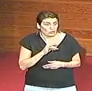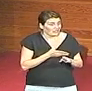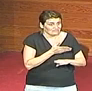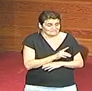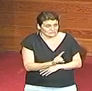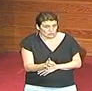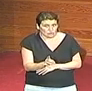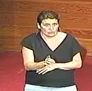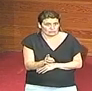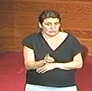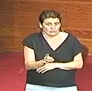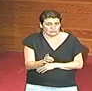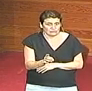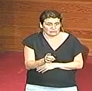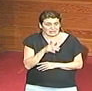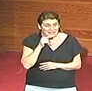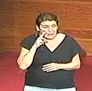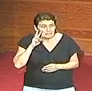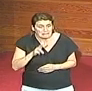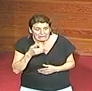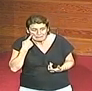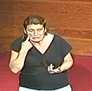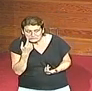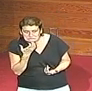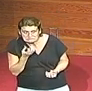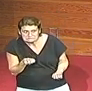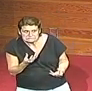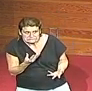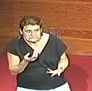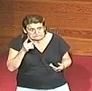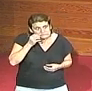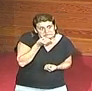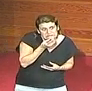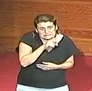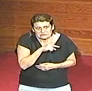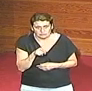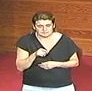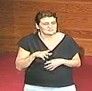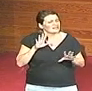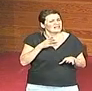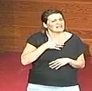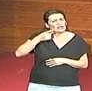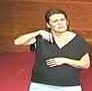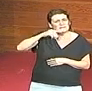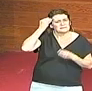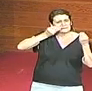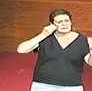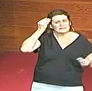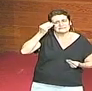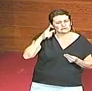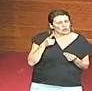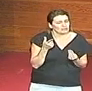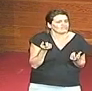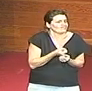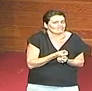de paracaidistas sin enterarse bien. Lo que quiero que penséis es que hay un abanico muy amplio y